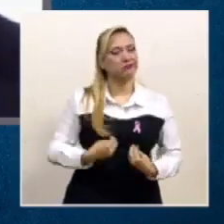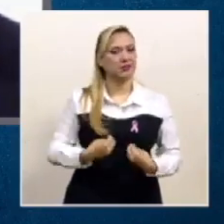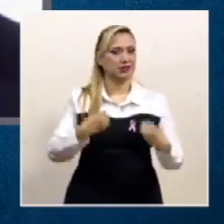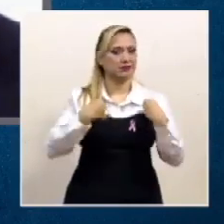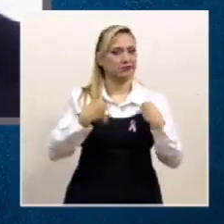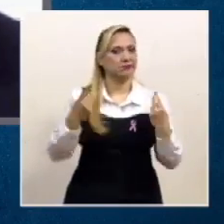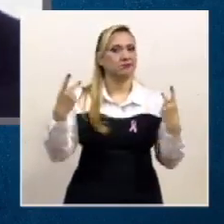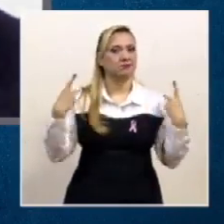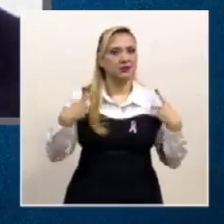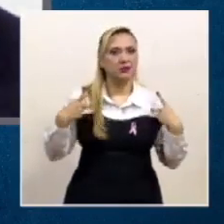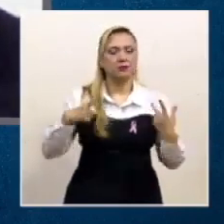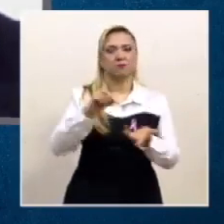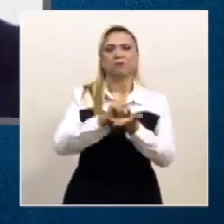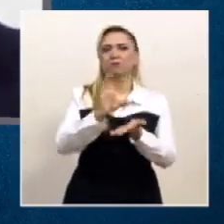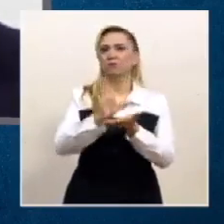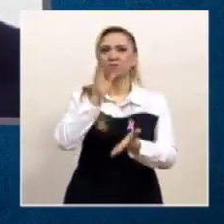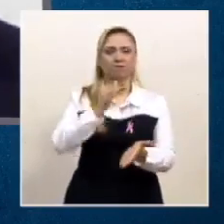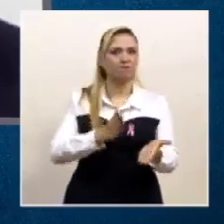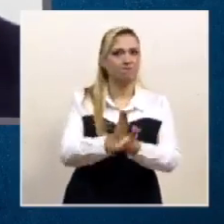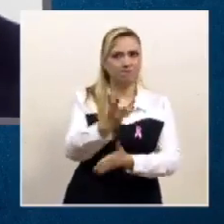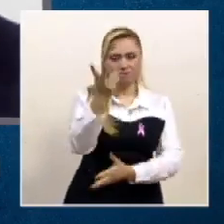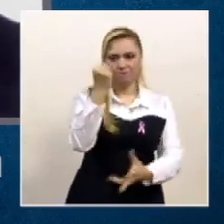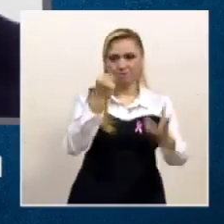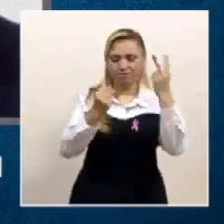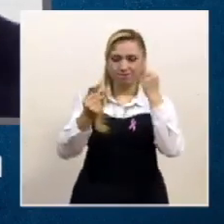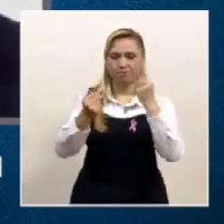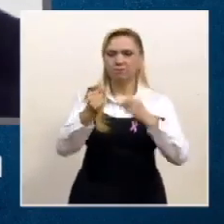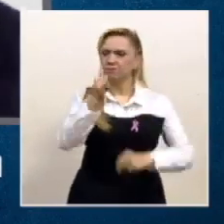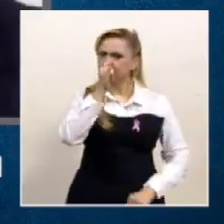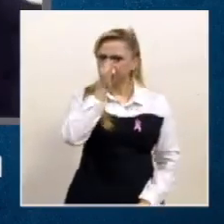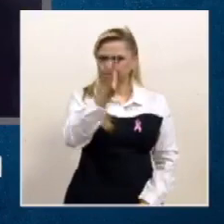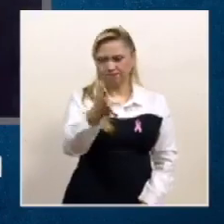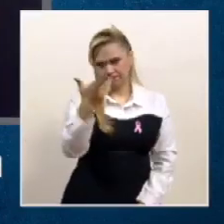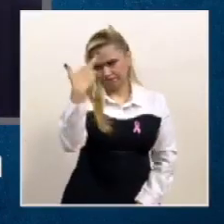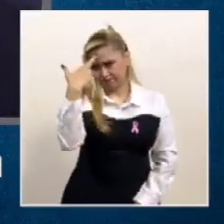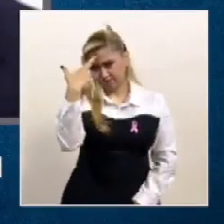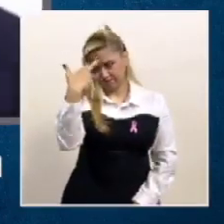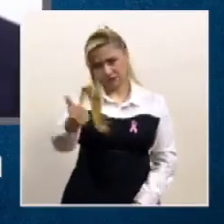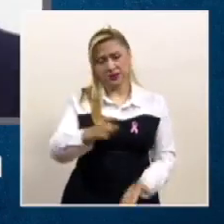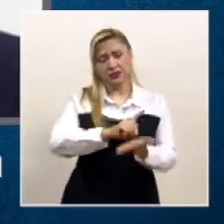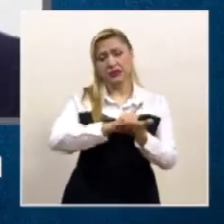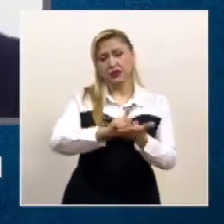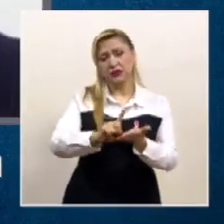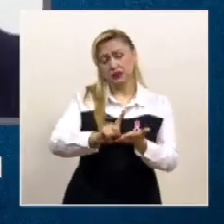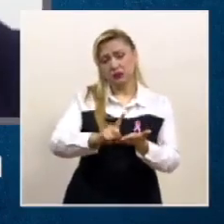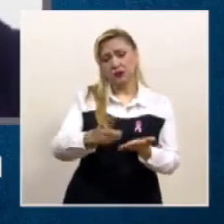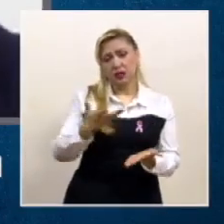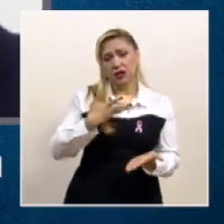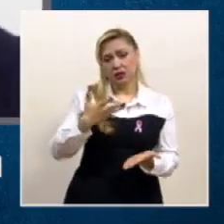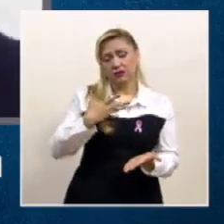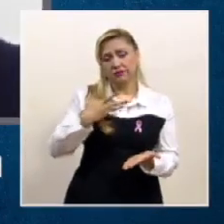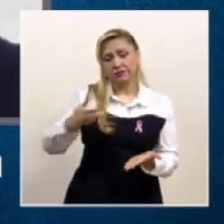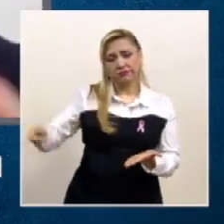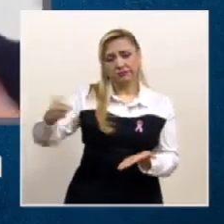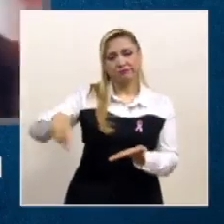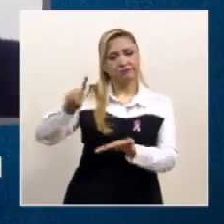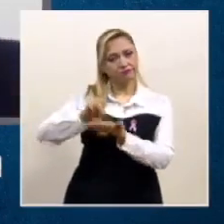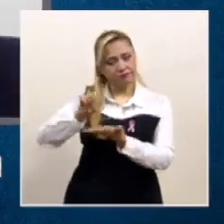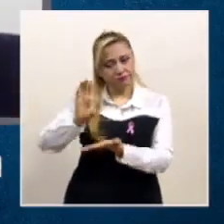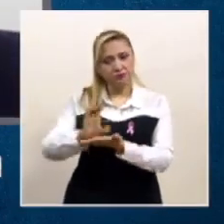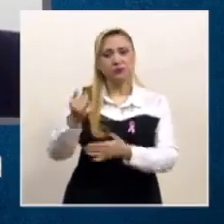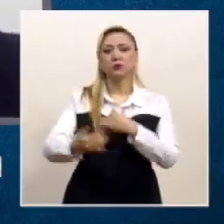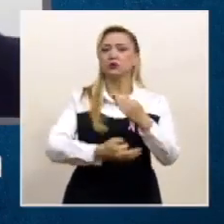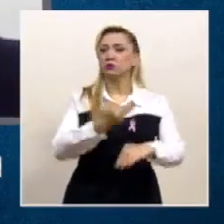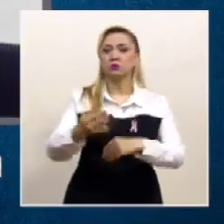sustantivamente la participación de las personas con discapacidad y reclamando, yo creo, el derecho que tiene no solo las personas con discapacidad, sino todas